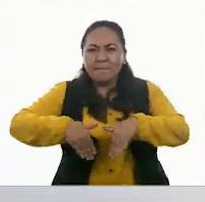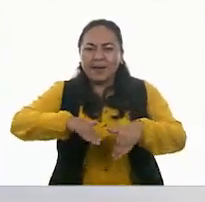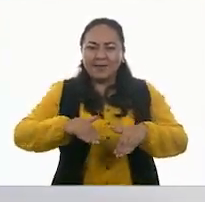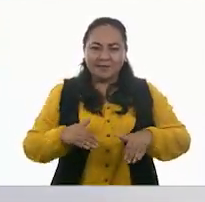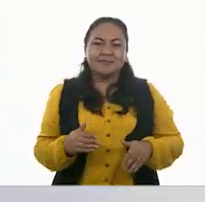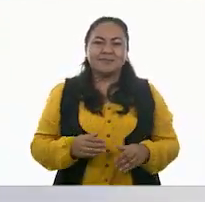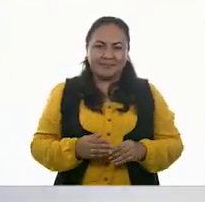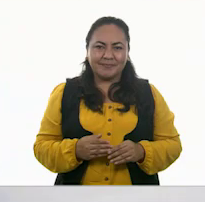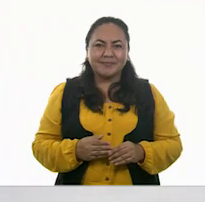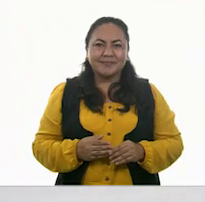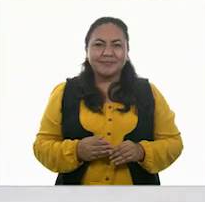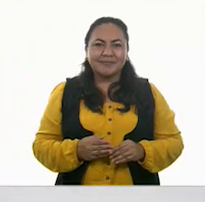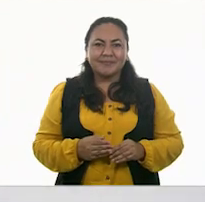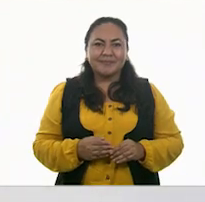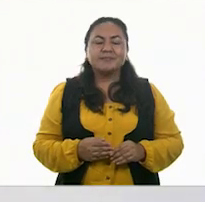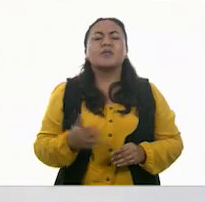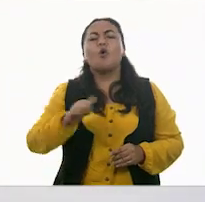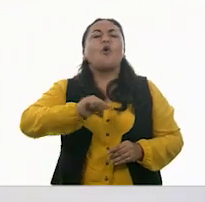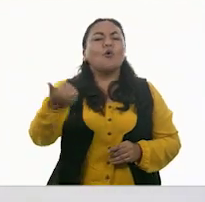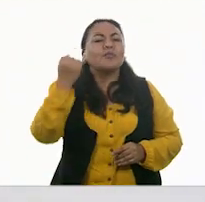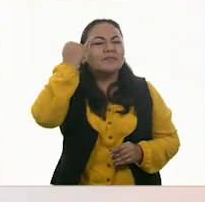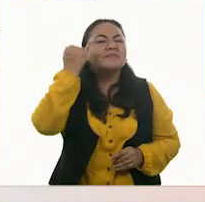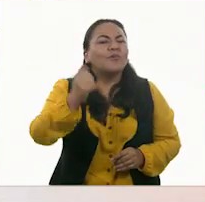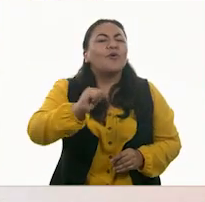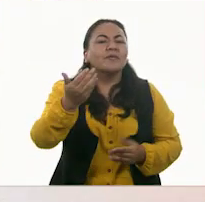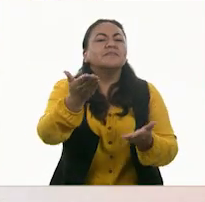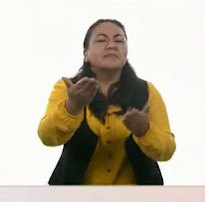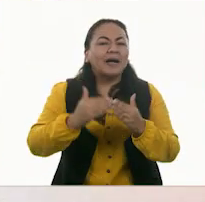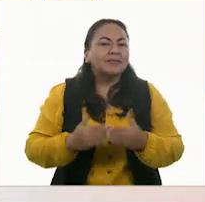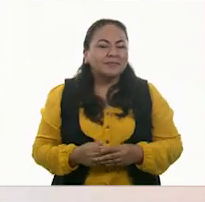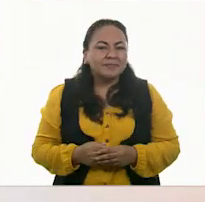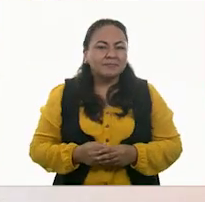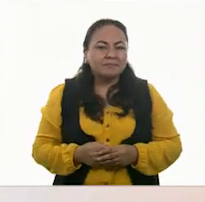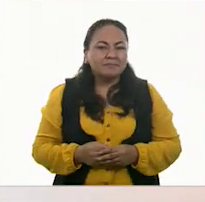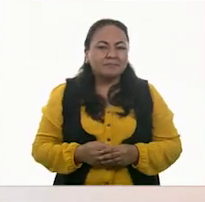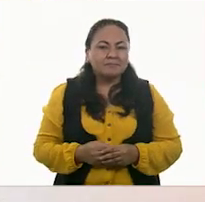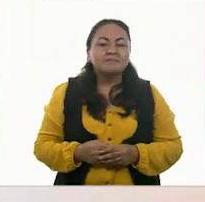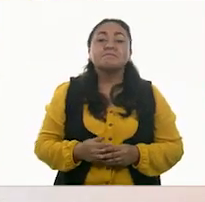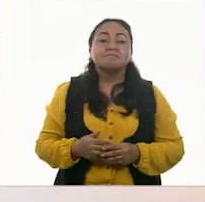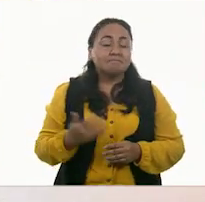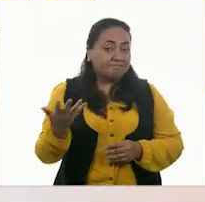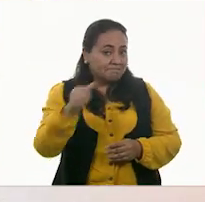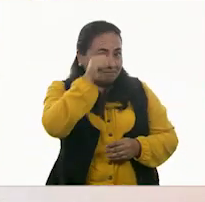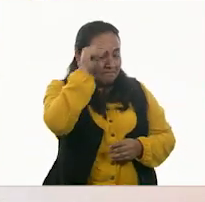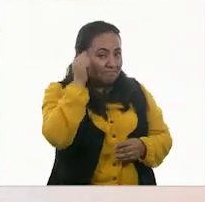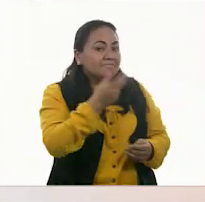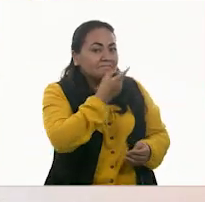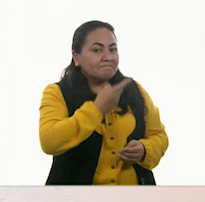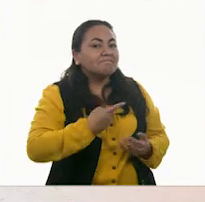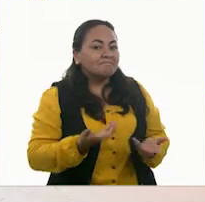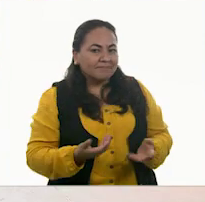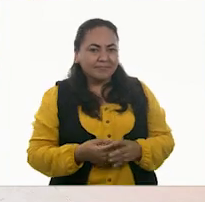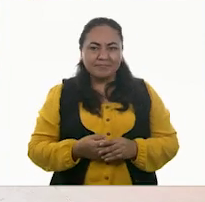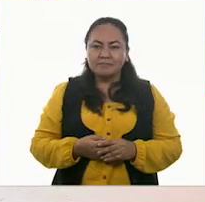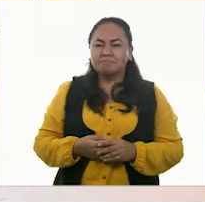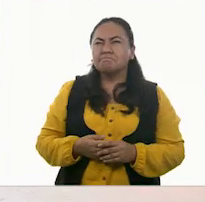Ok, ¿qué más podemos hacer con ese material en casa, Aníbal? Podemos